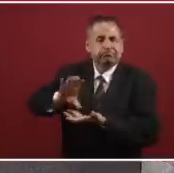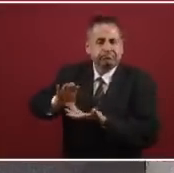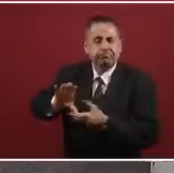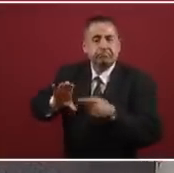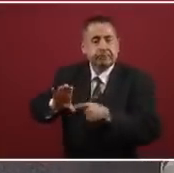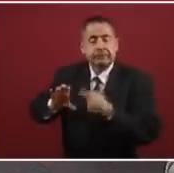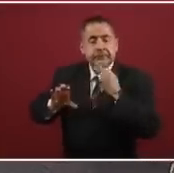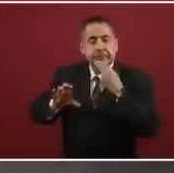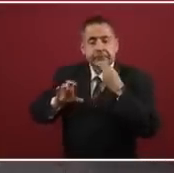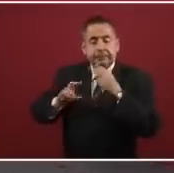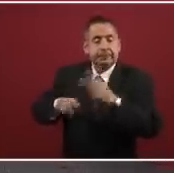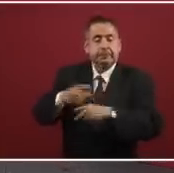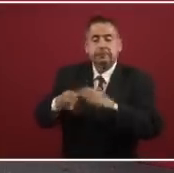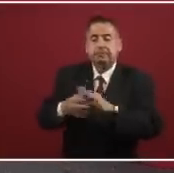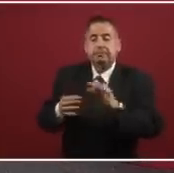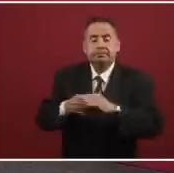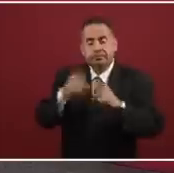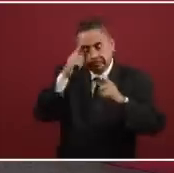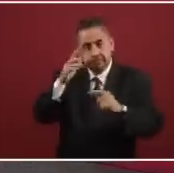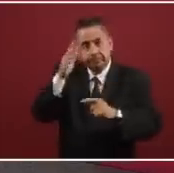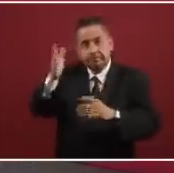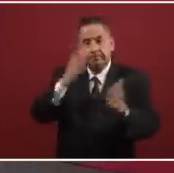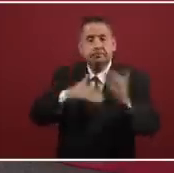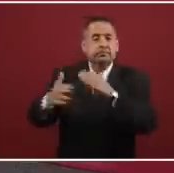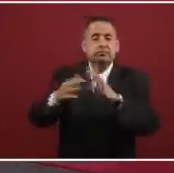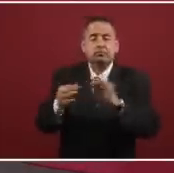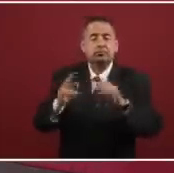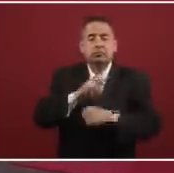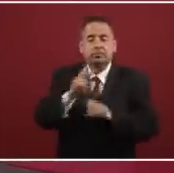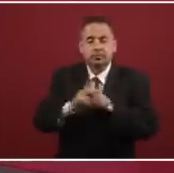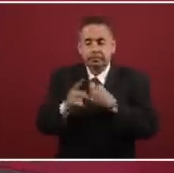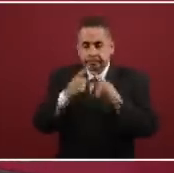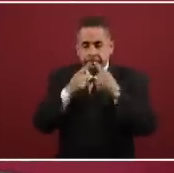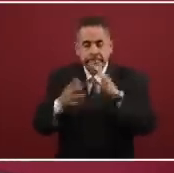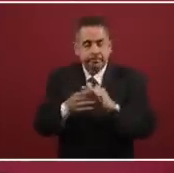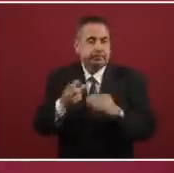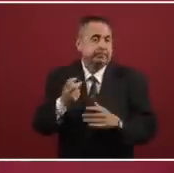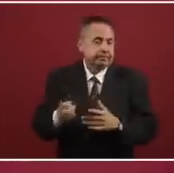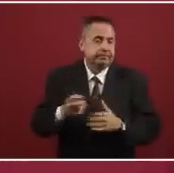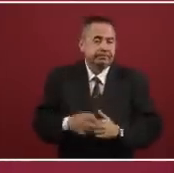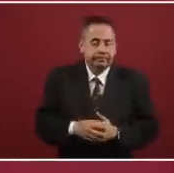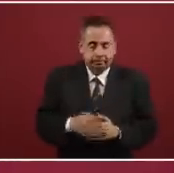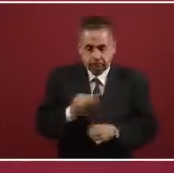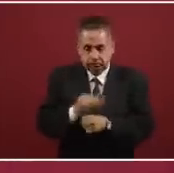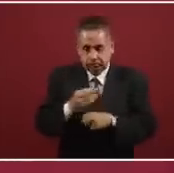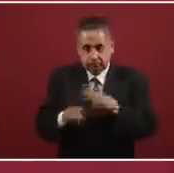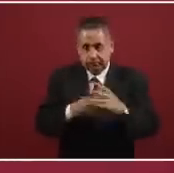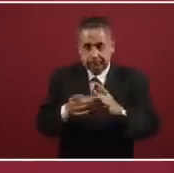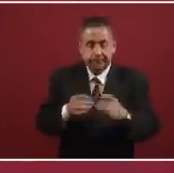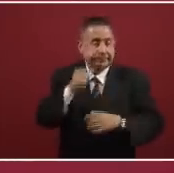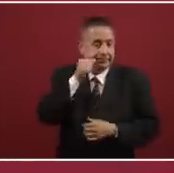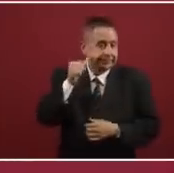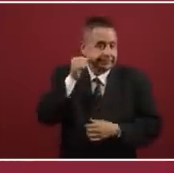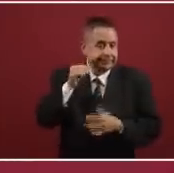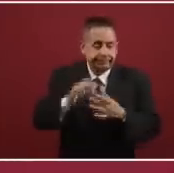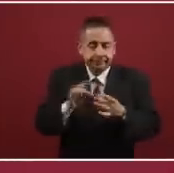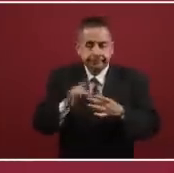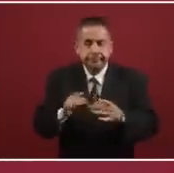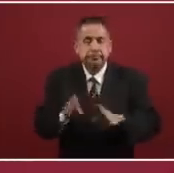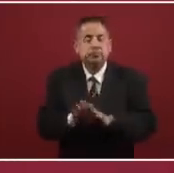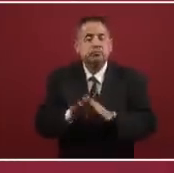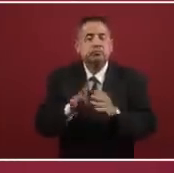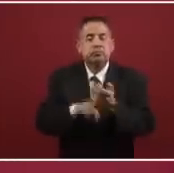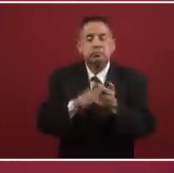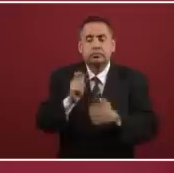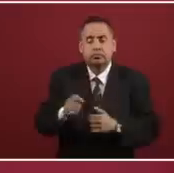puede utilizar para el desarrollo del país, que es lo que estamos haciendo. Ayer hablé